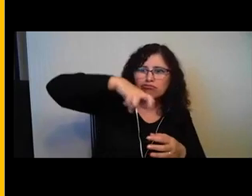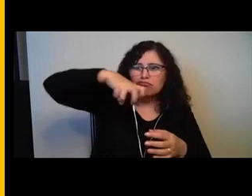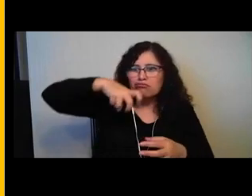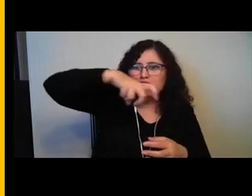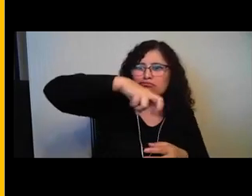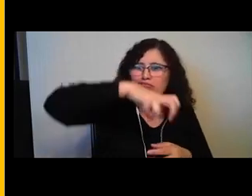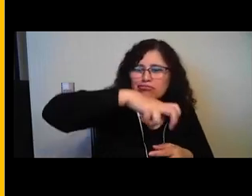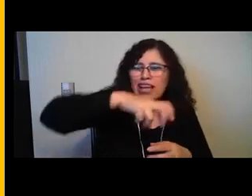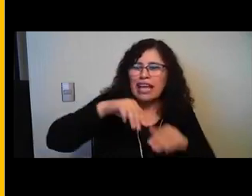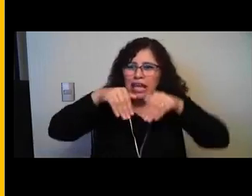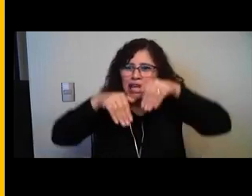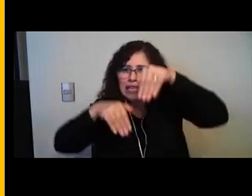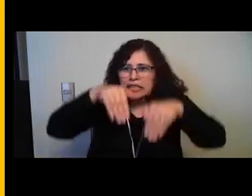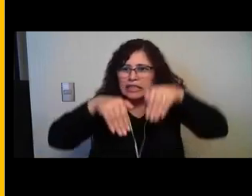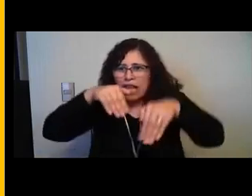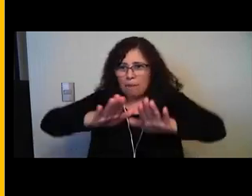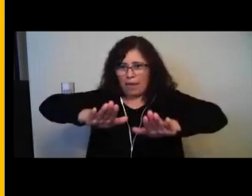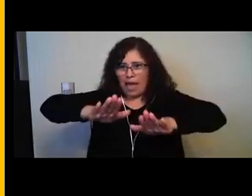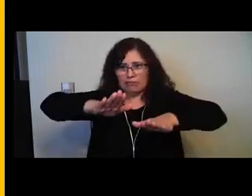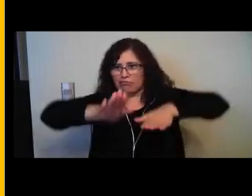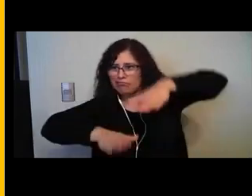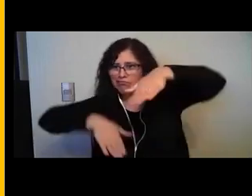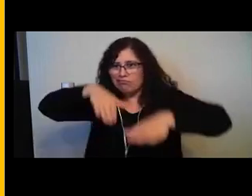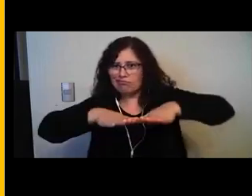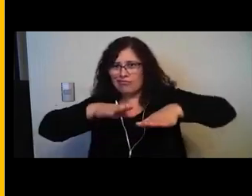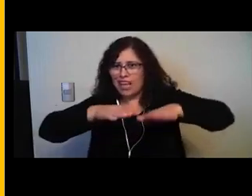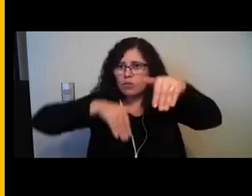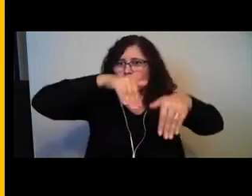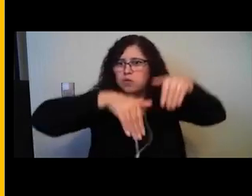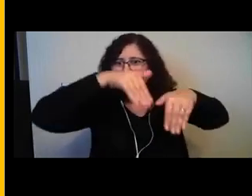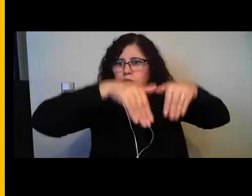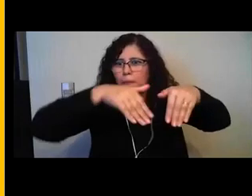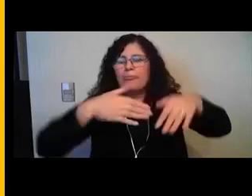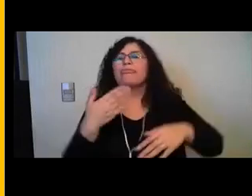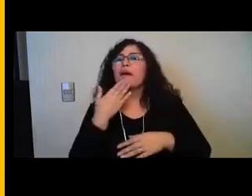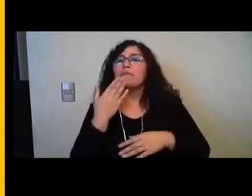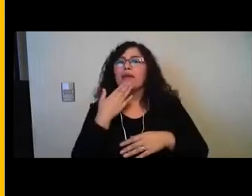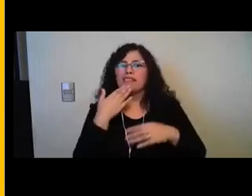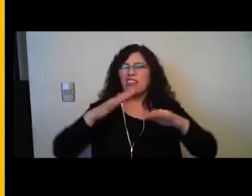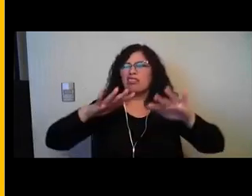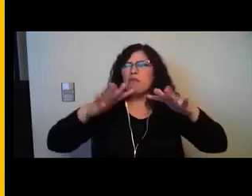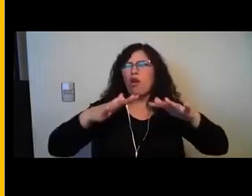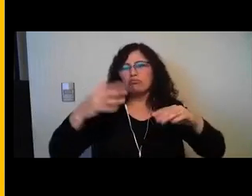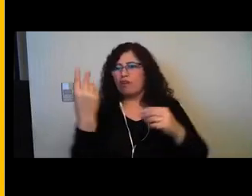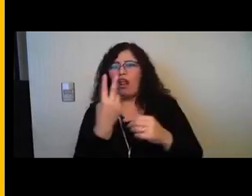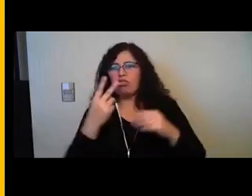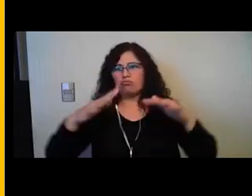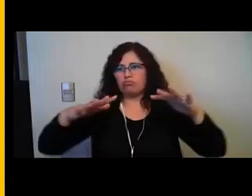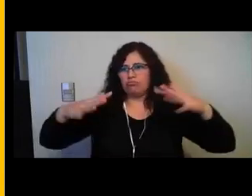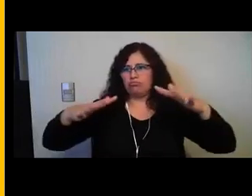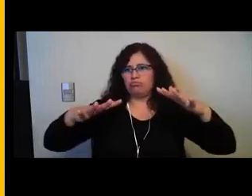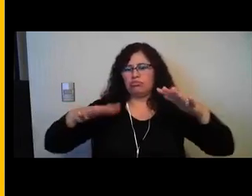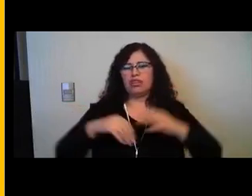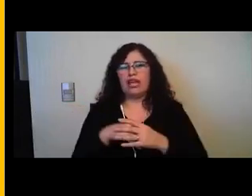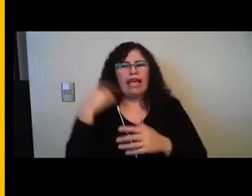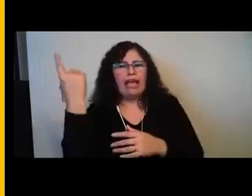las puntitas, ¿ya? Y temblor, ¿cierto? En una mano o en dos, ¿ya? Generalmente los síntomas